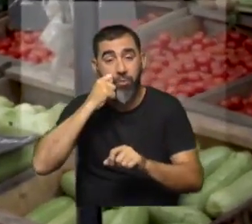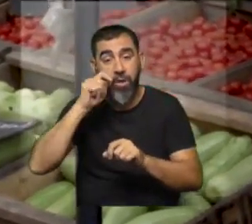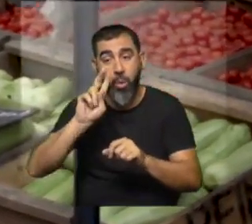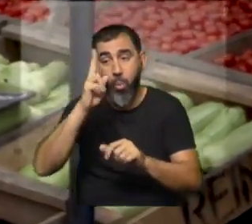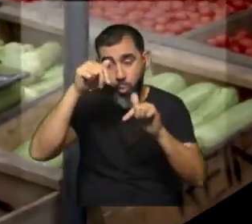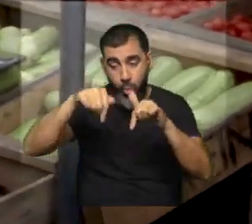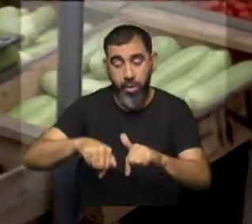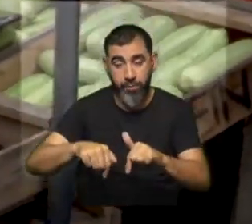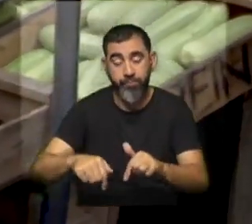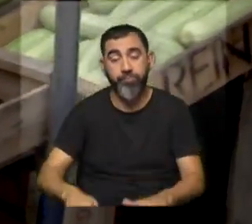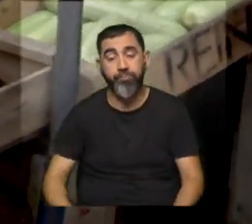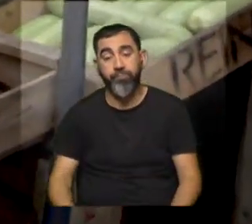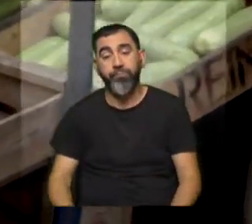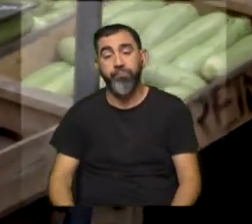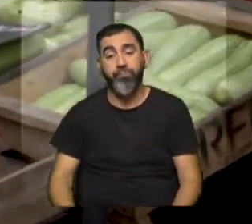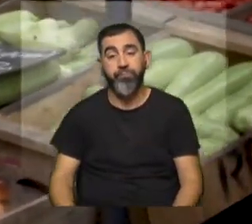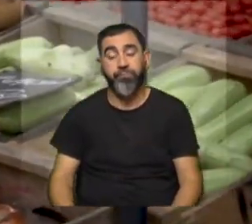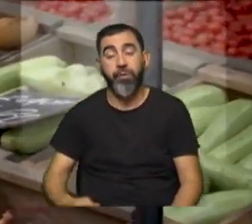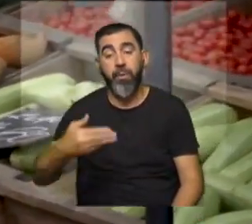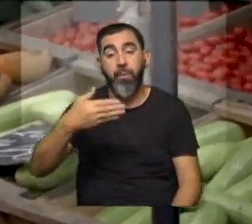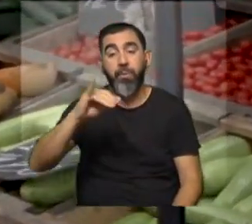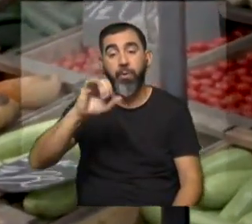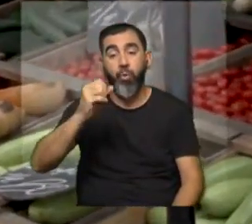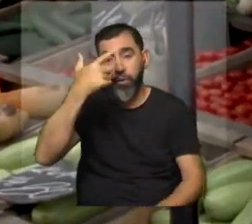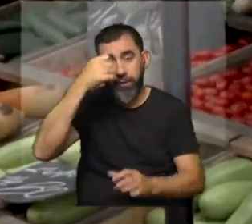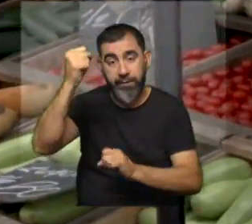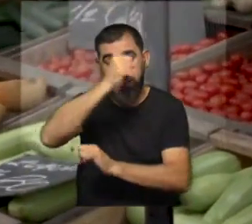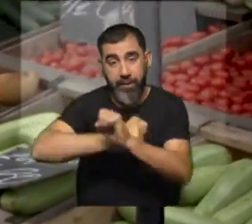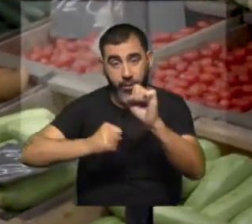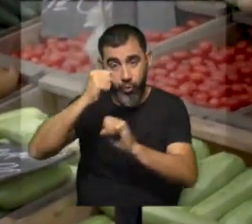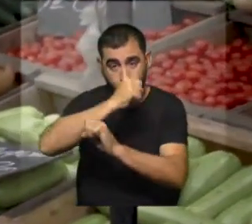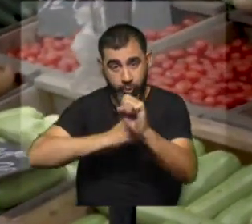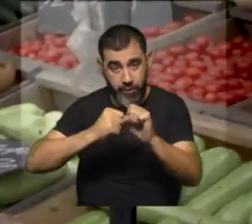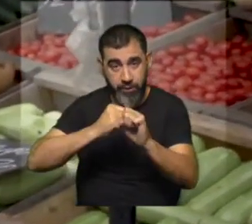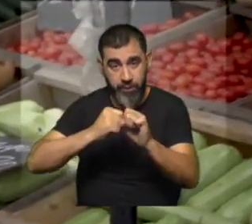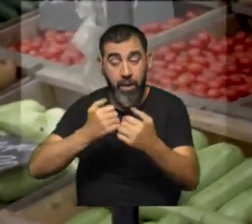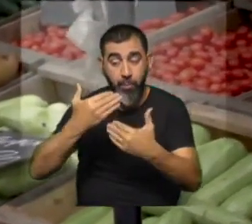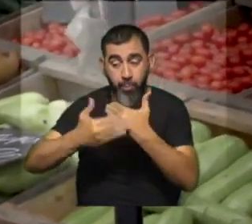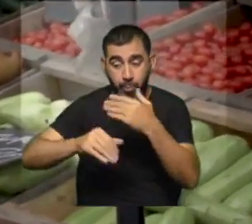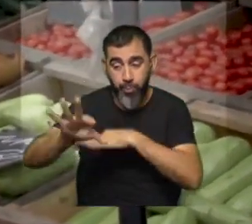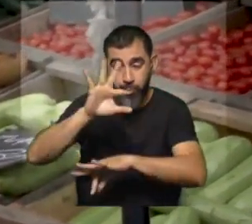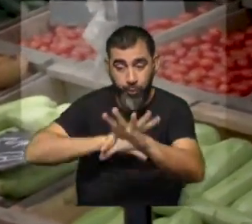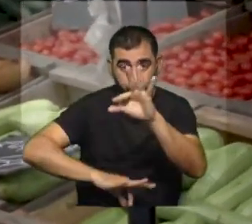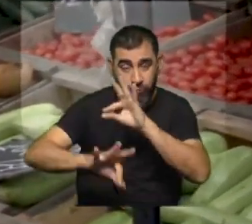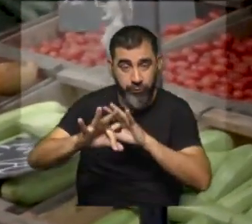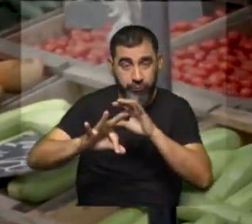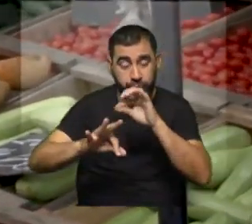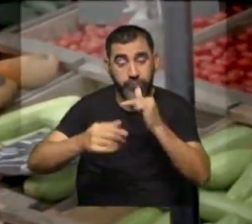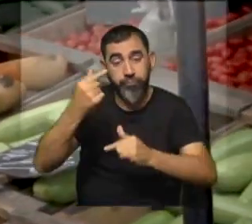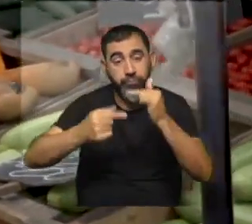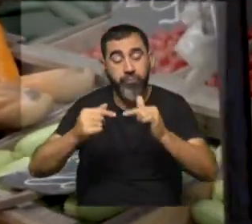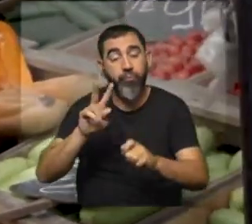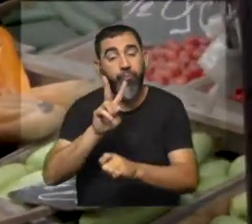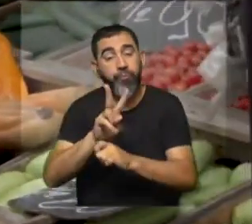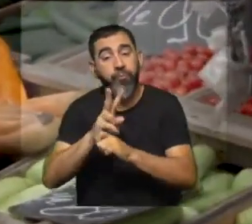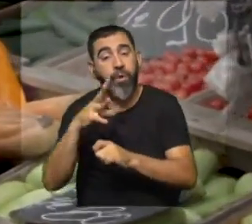nacionales. Y la biotecnología nos ha permitido, y estamos en proceso de seleccionar, variedades que son